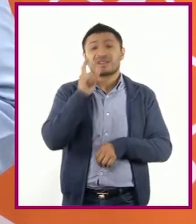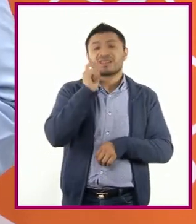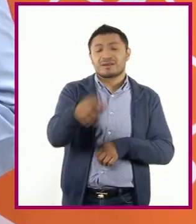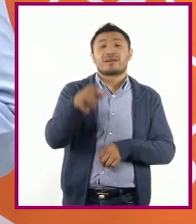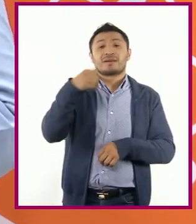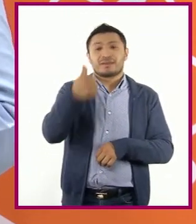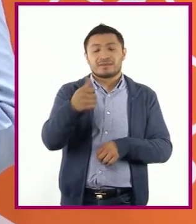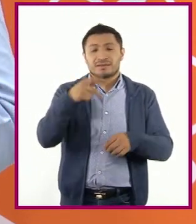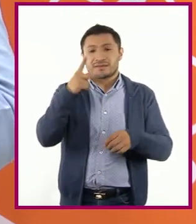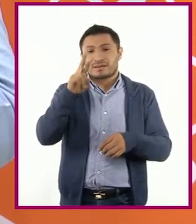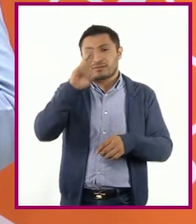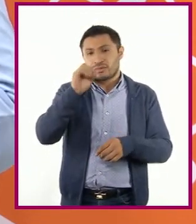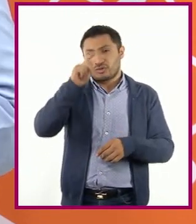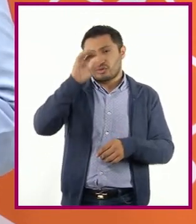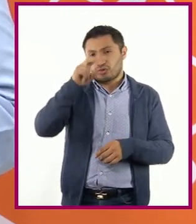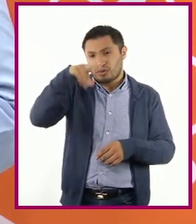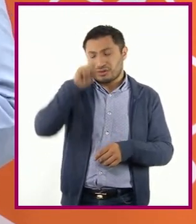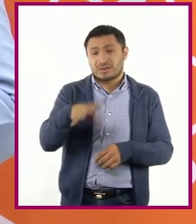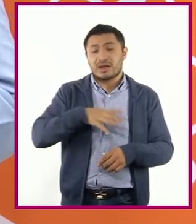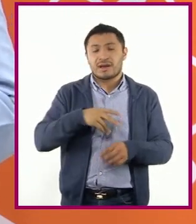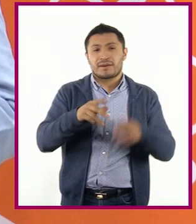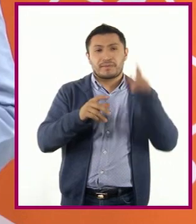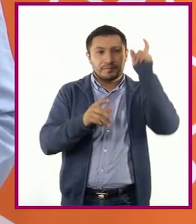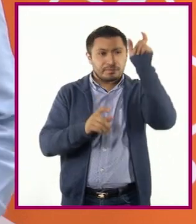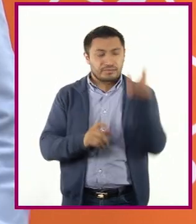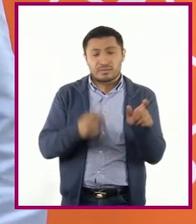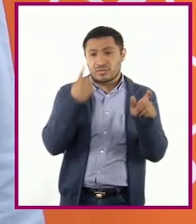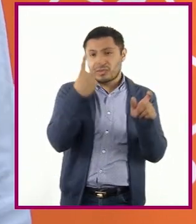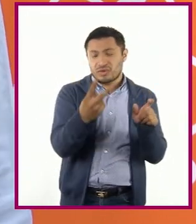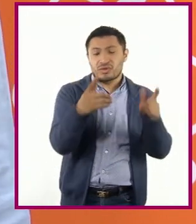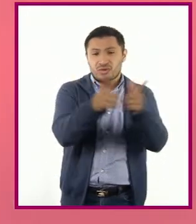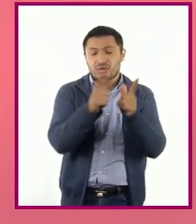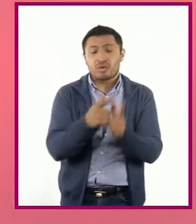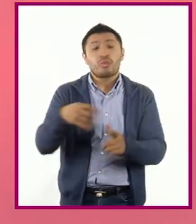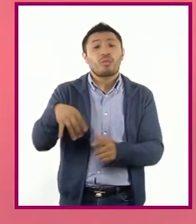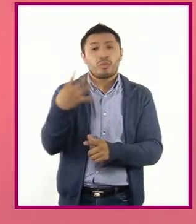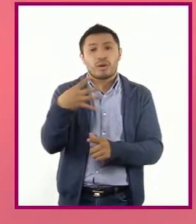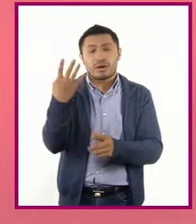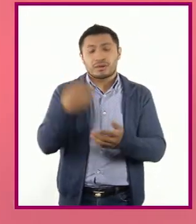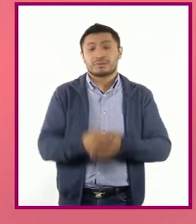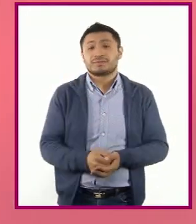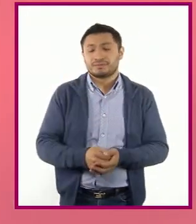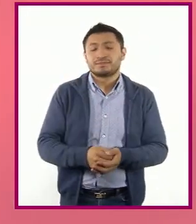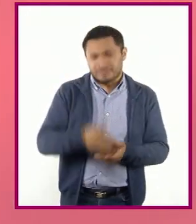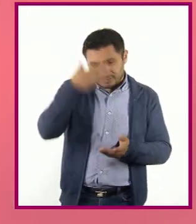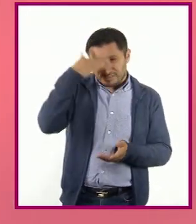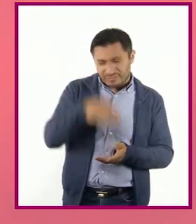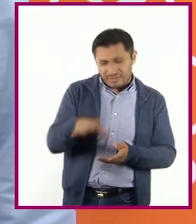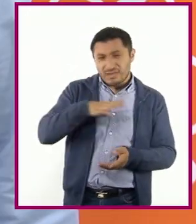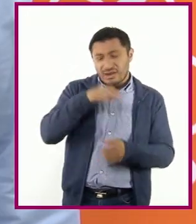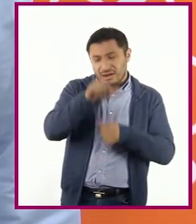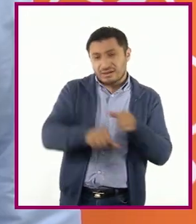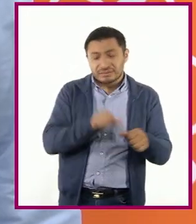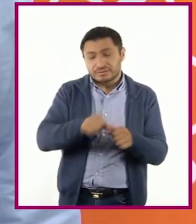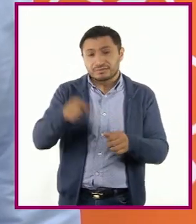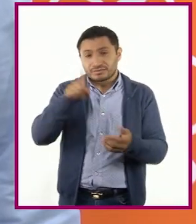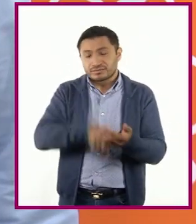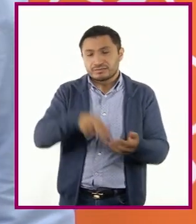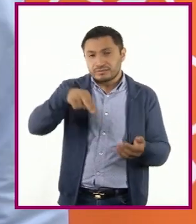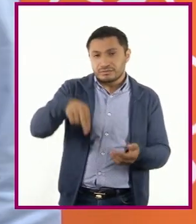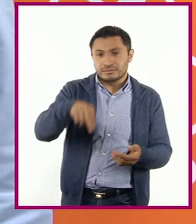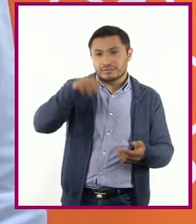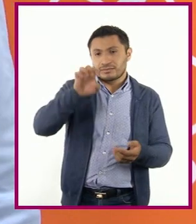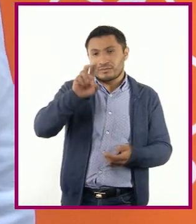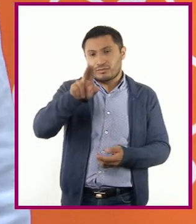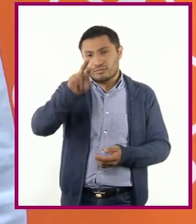6 protones. Se encuentra en el periodo 2 y su grupo es el 14. Si sabemos que en un átomo neutro el número de